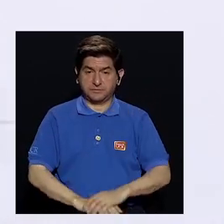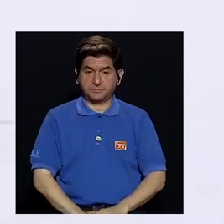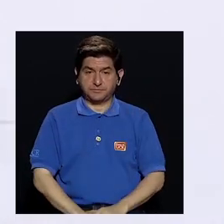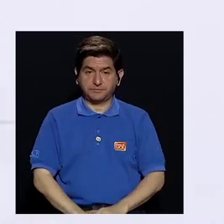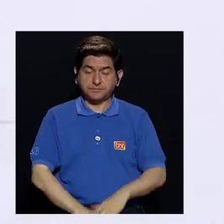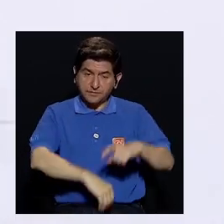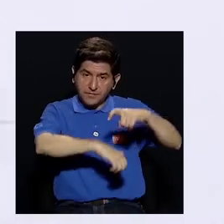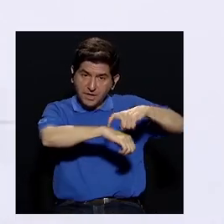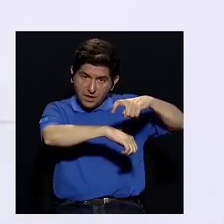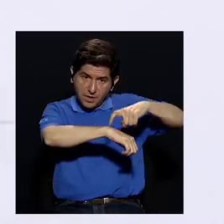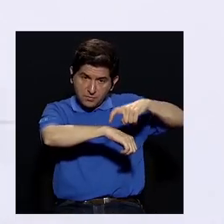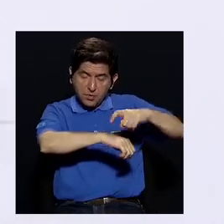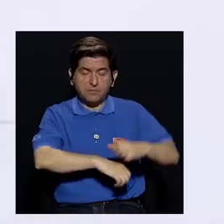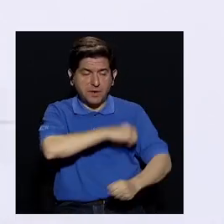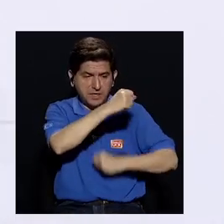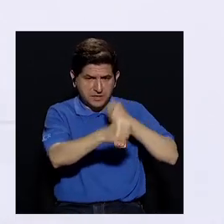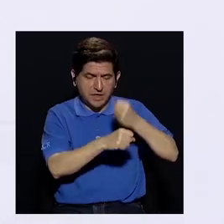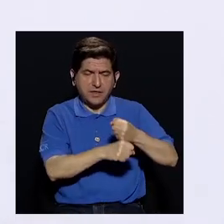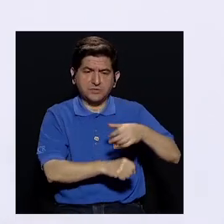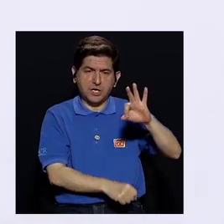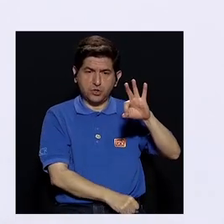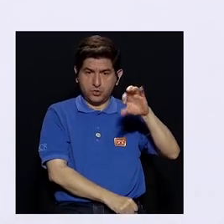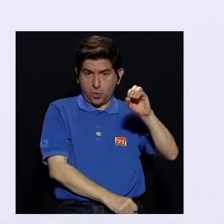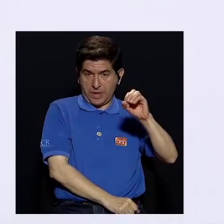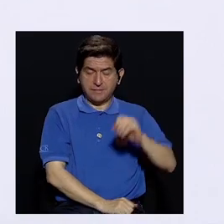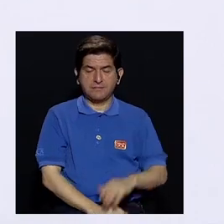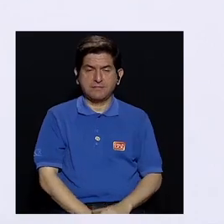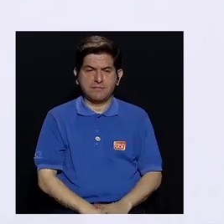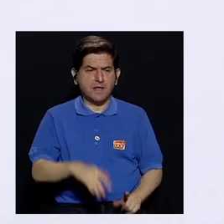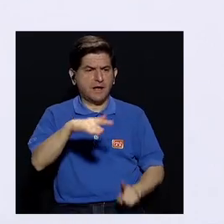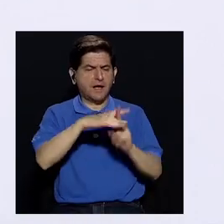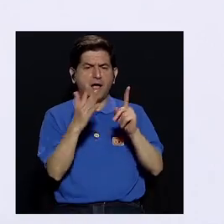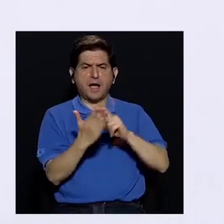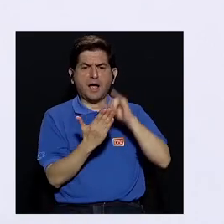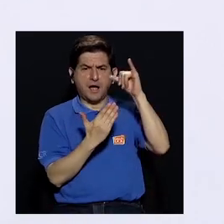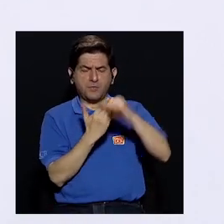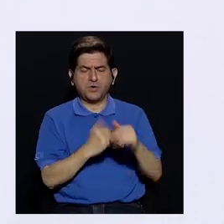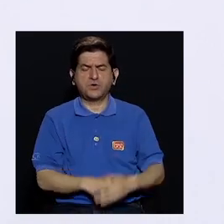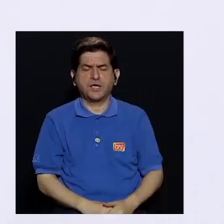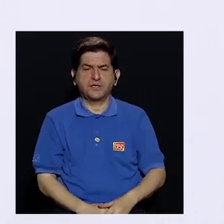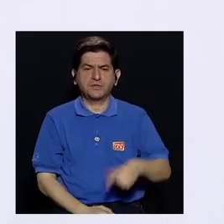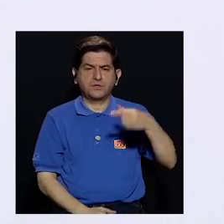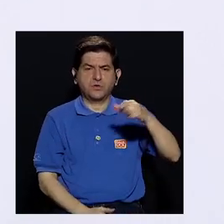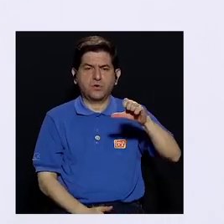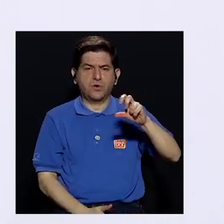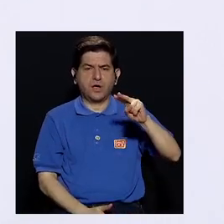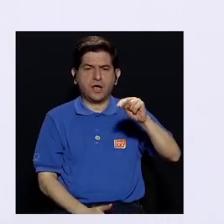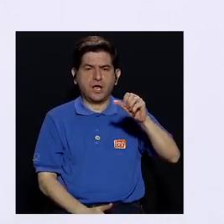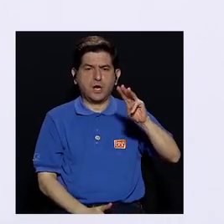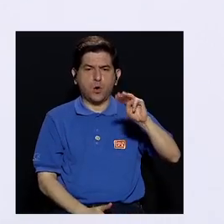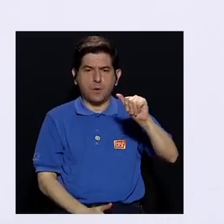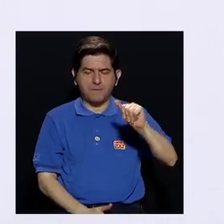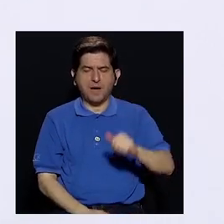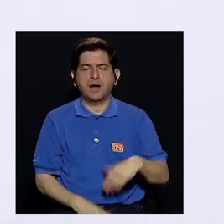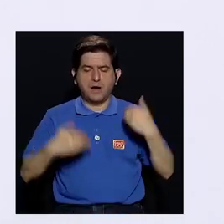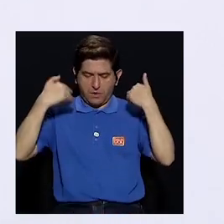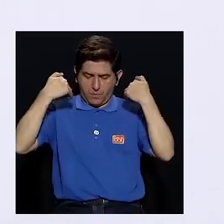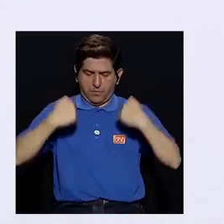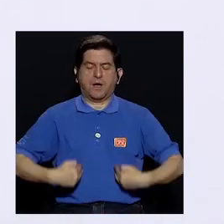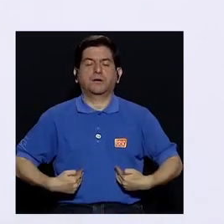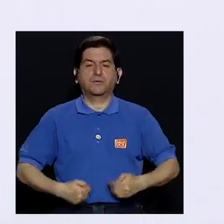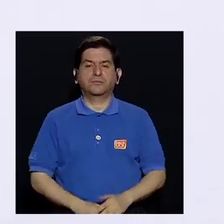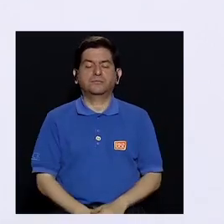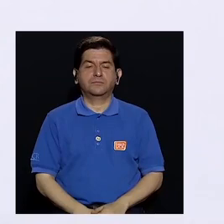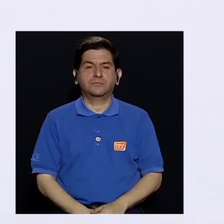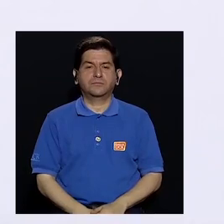era abierta tecnológica y lo que viene después porque cuando llegamos a la década de los 90 emerge el gran